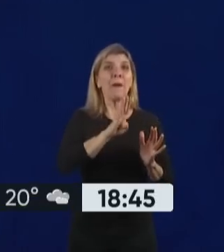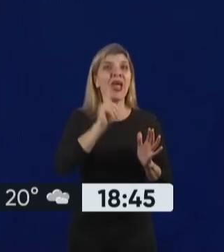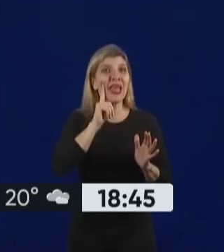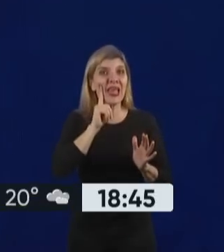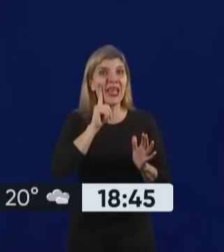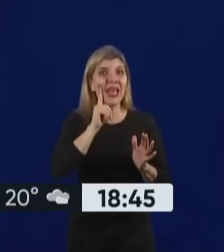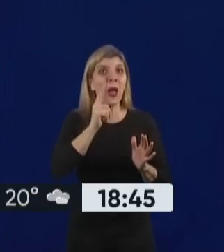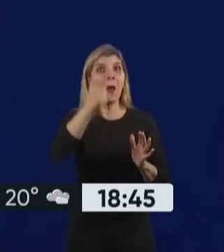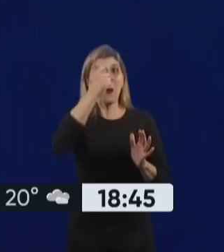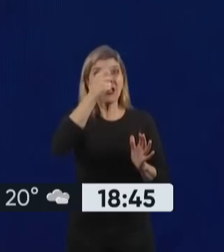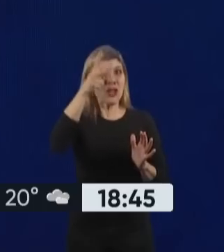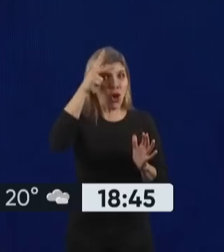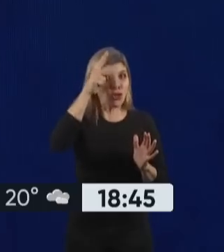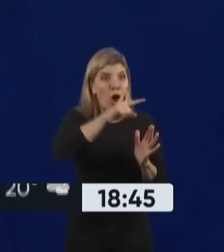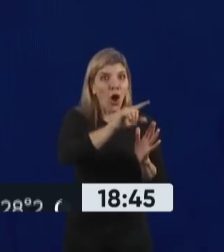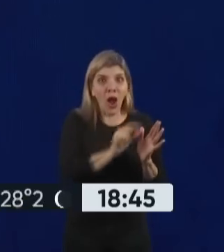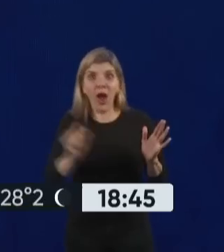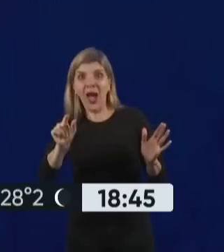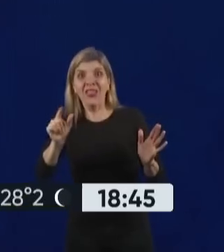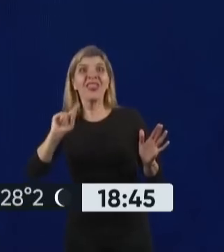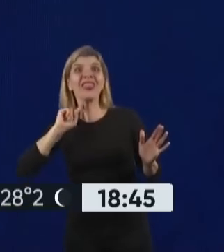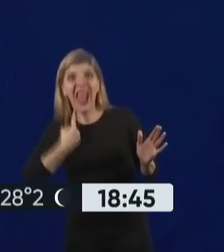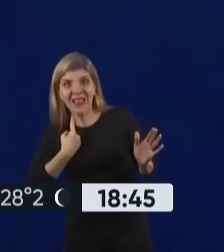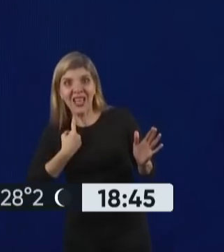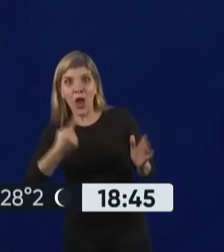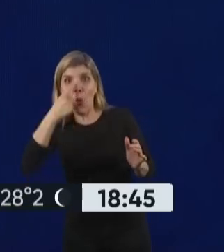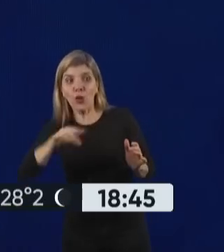esos 28, 13 los emitió durante el último año.